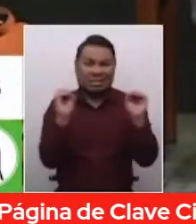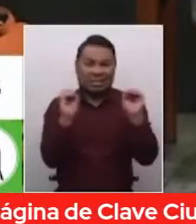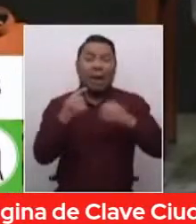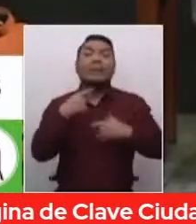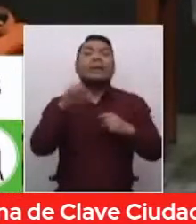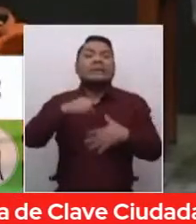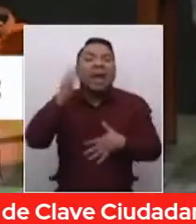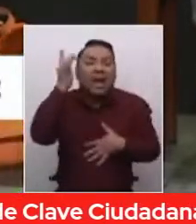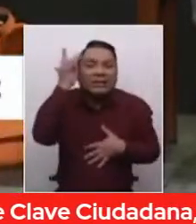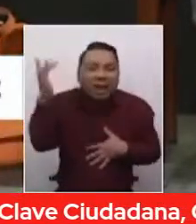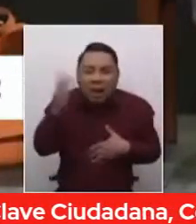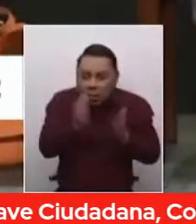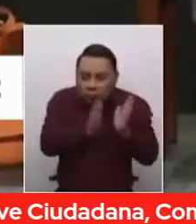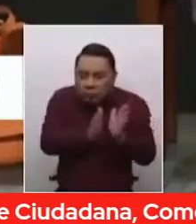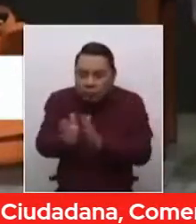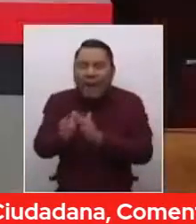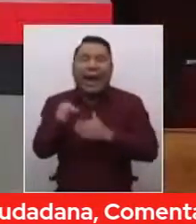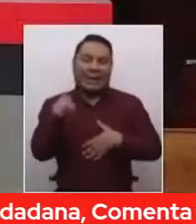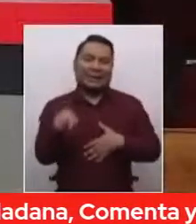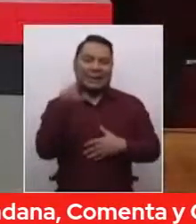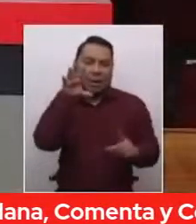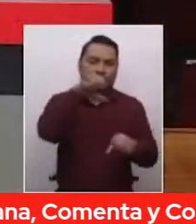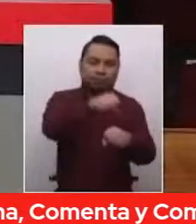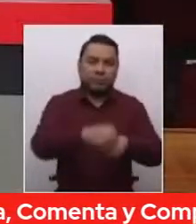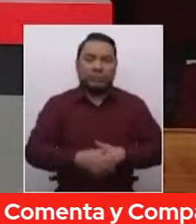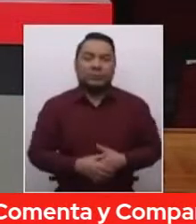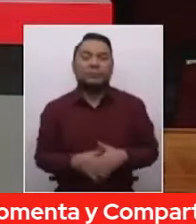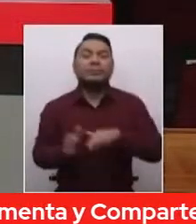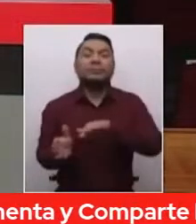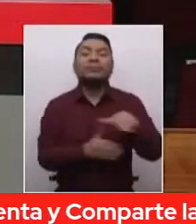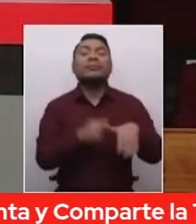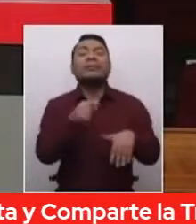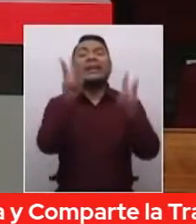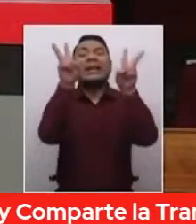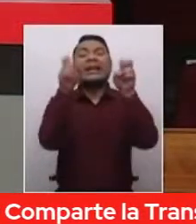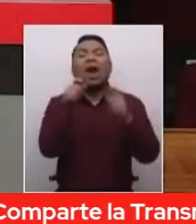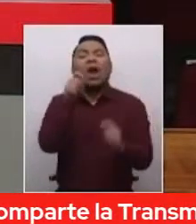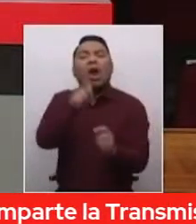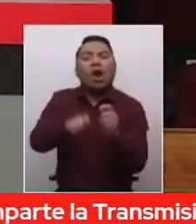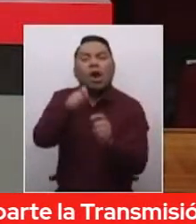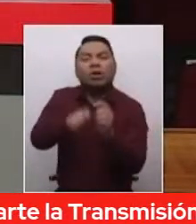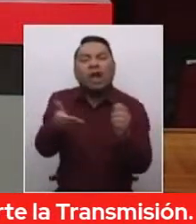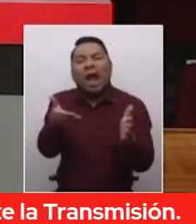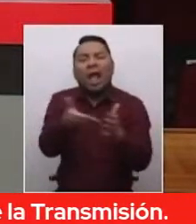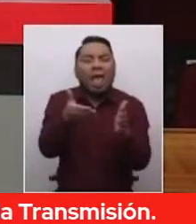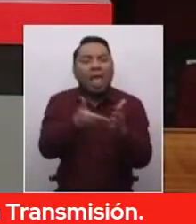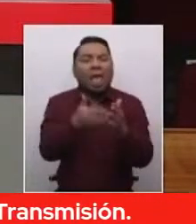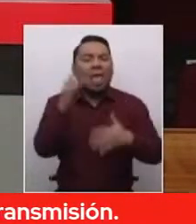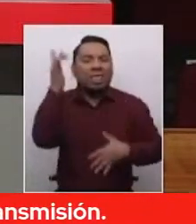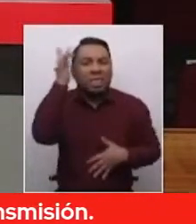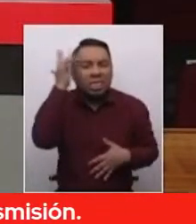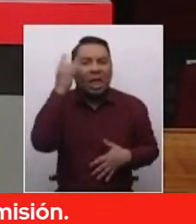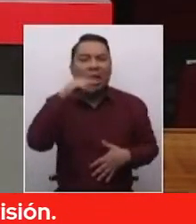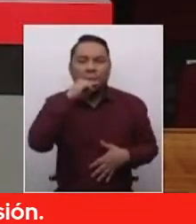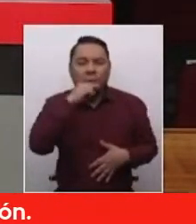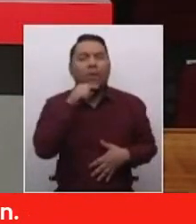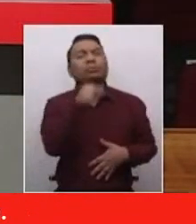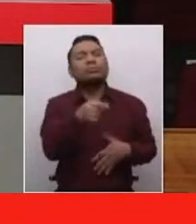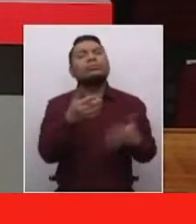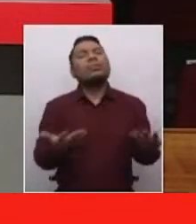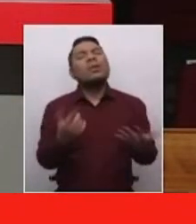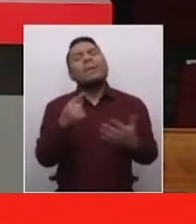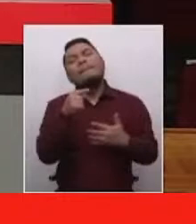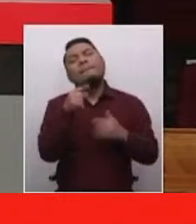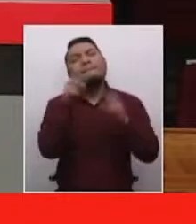había inteligencia. Candidata, con respecto al tema del acoso contra la mujer y en 45 segundos también, la pregunta que le hacemos